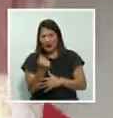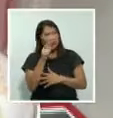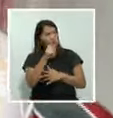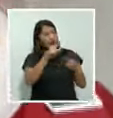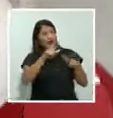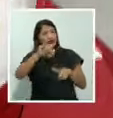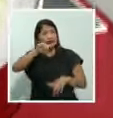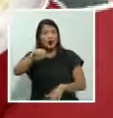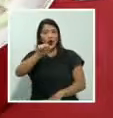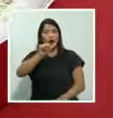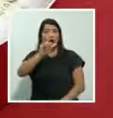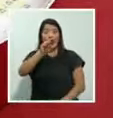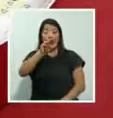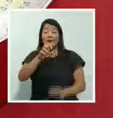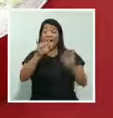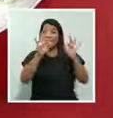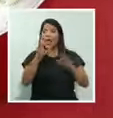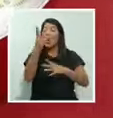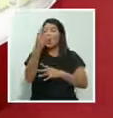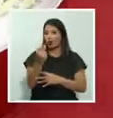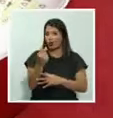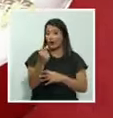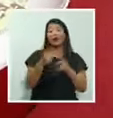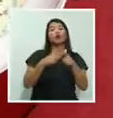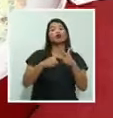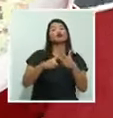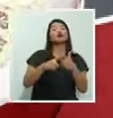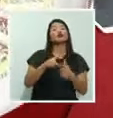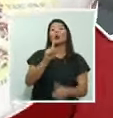don Jaime? Muy bien, a la cuenta entonces, Meli, de